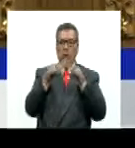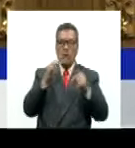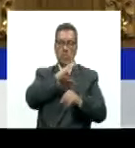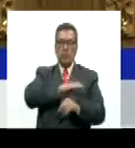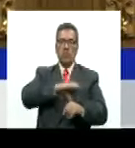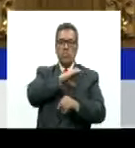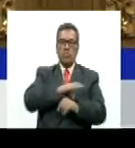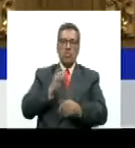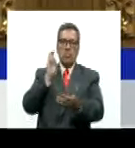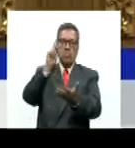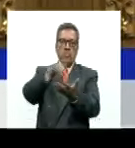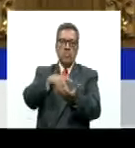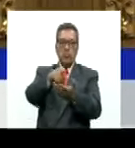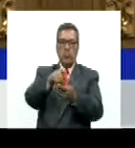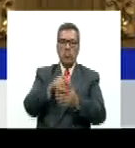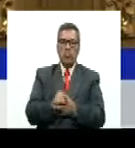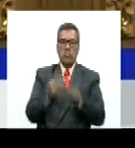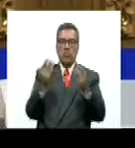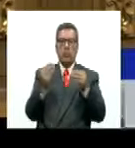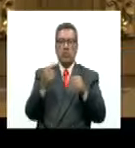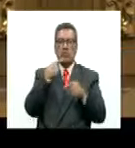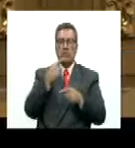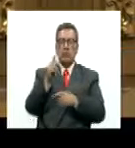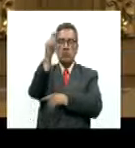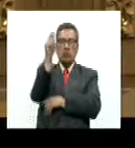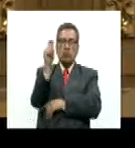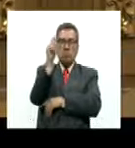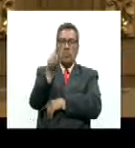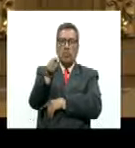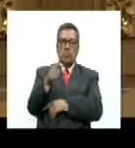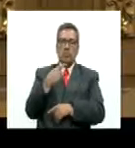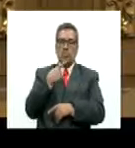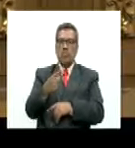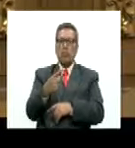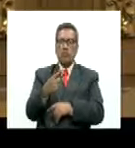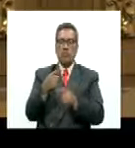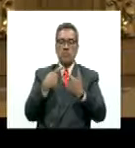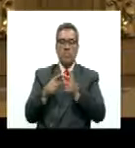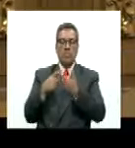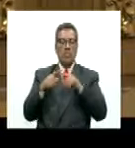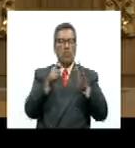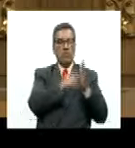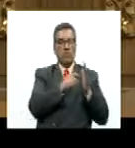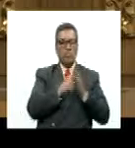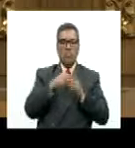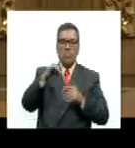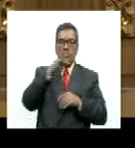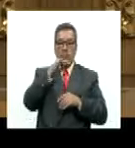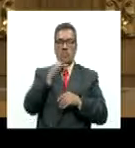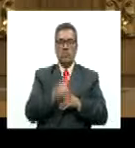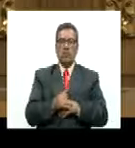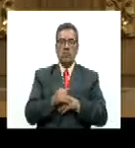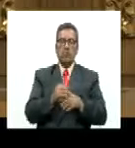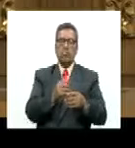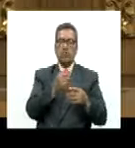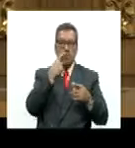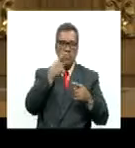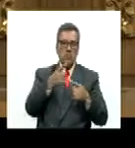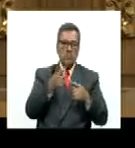comisión presente, muchos fueron los diputados que expresaron distintos puntos de vista,